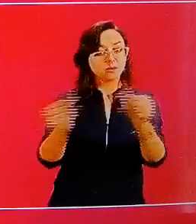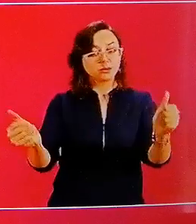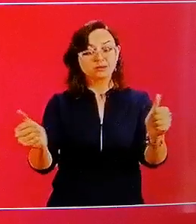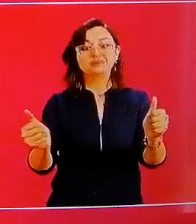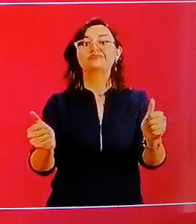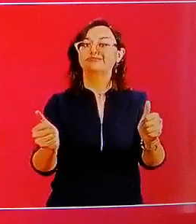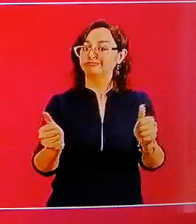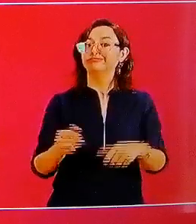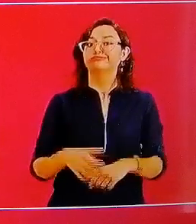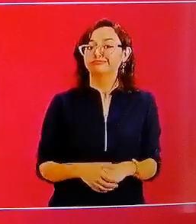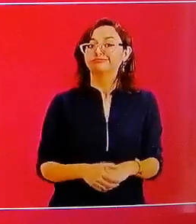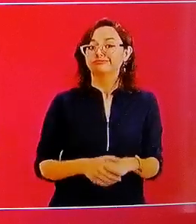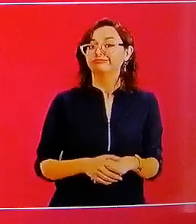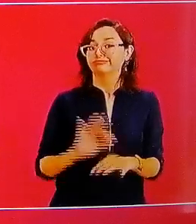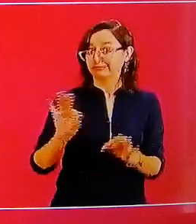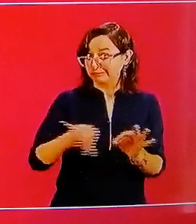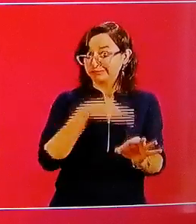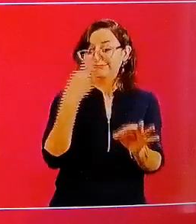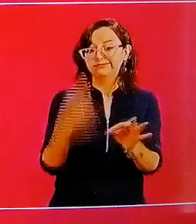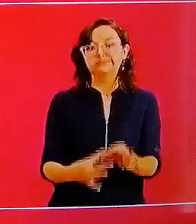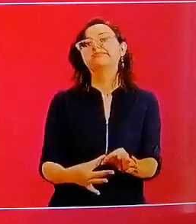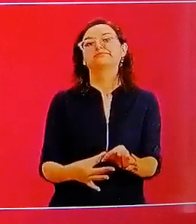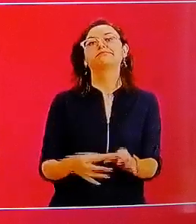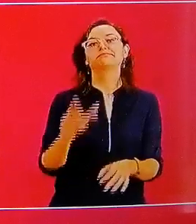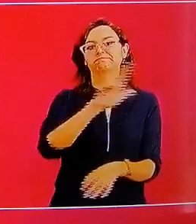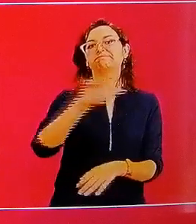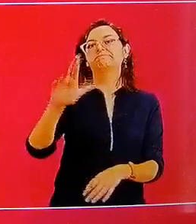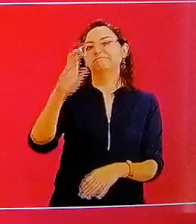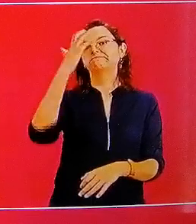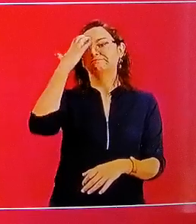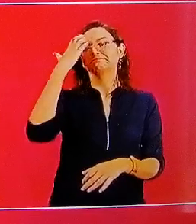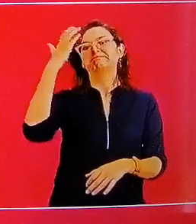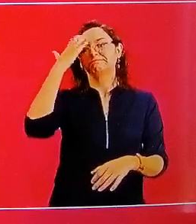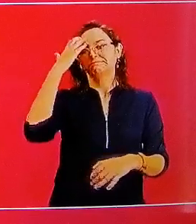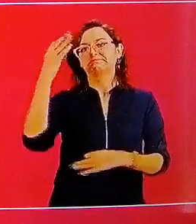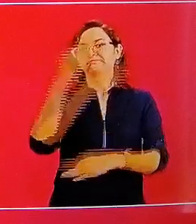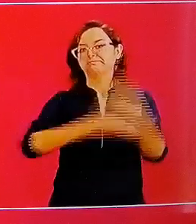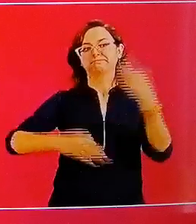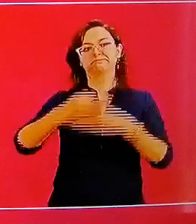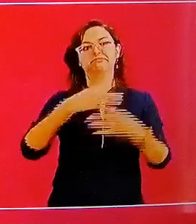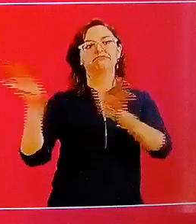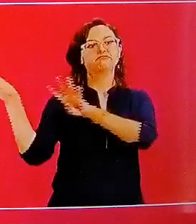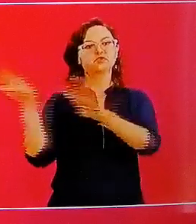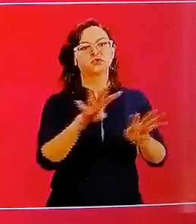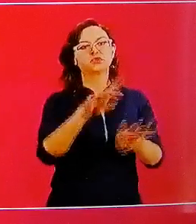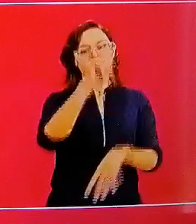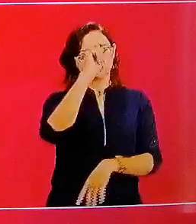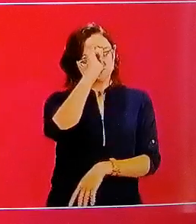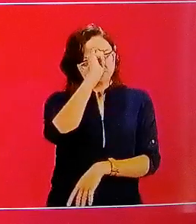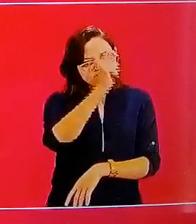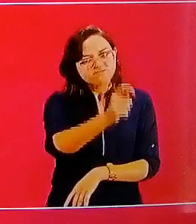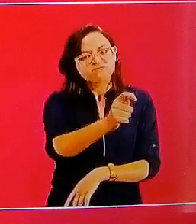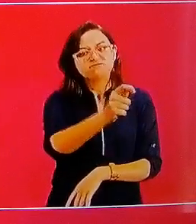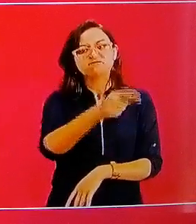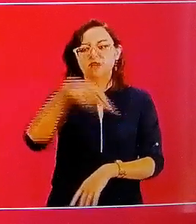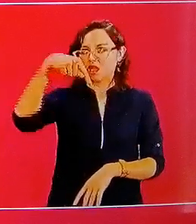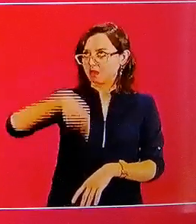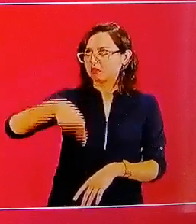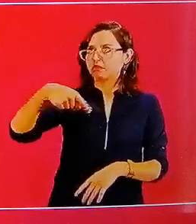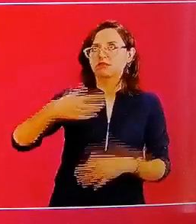le vamos a hacer un reconocimiento público, todos, desde aquí, desde